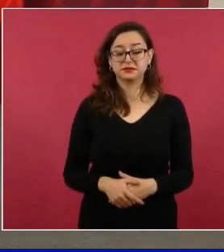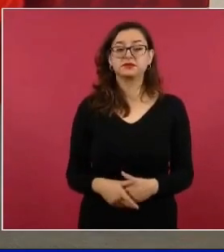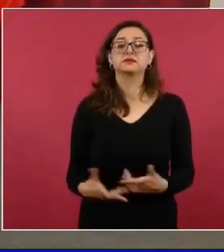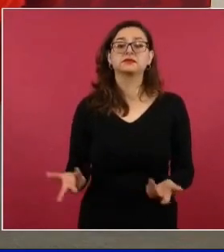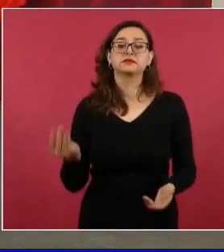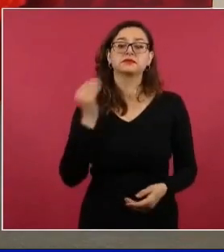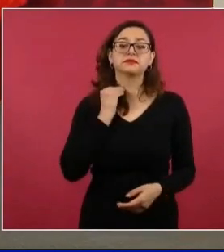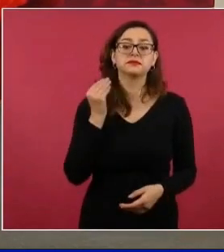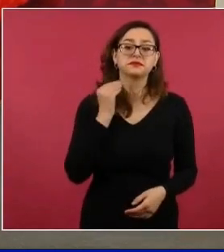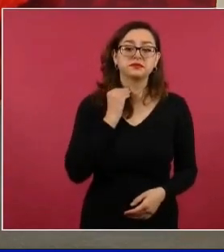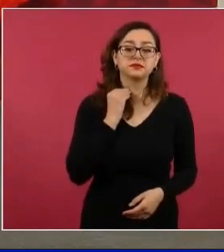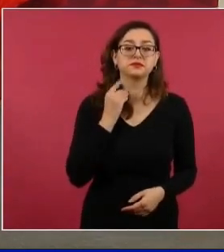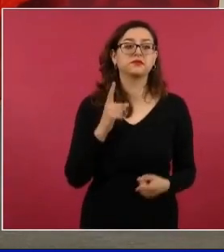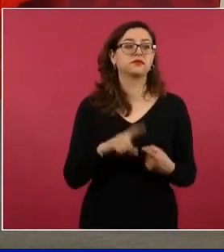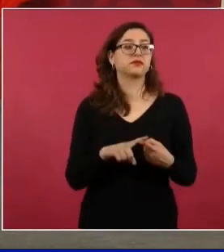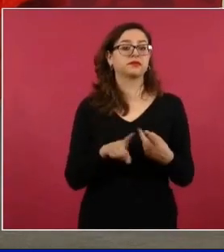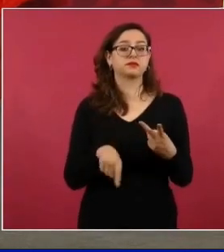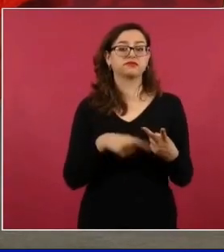Abogados